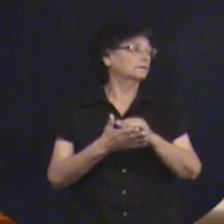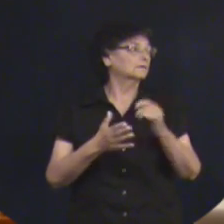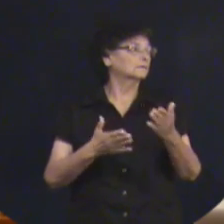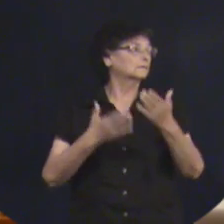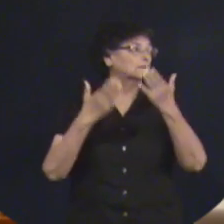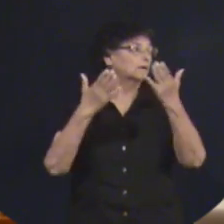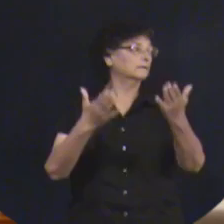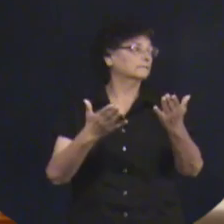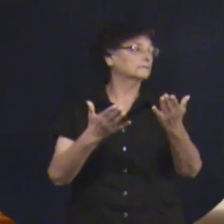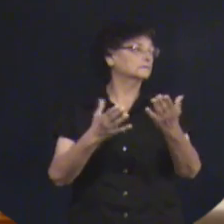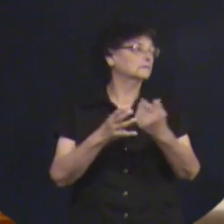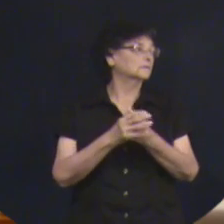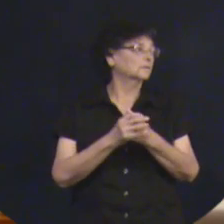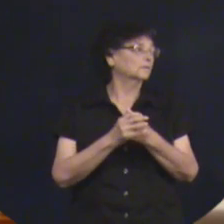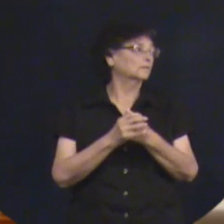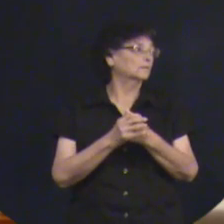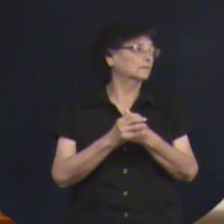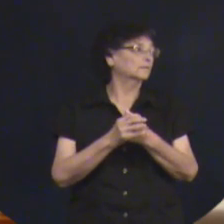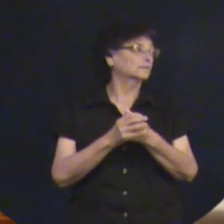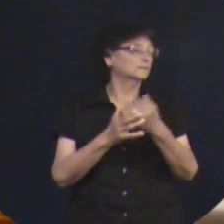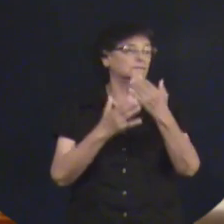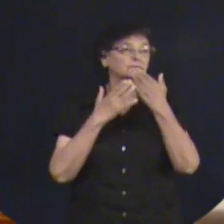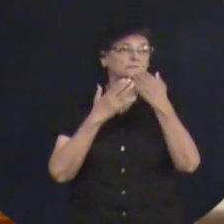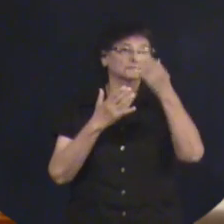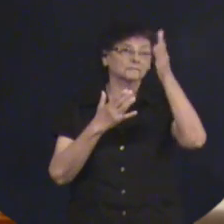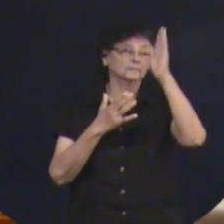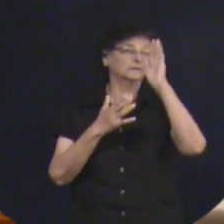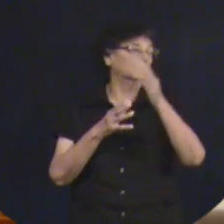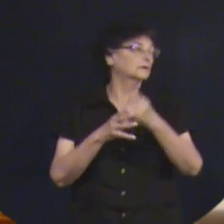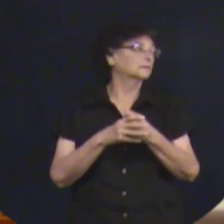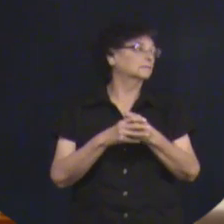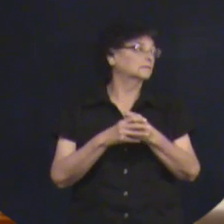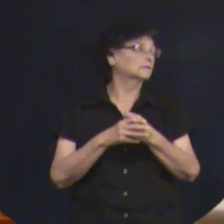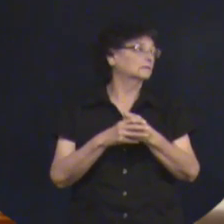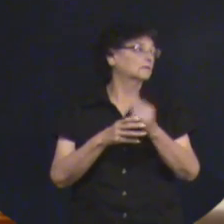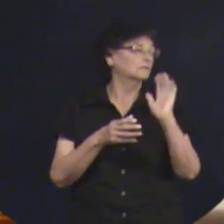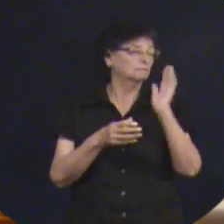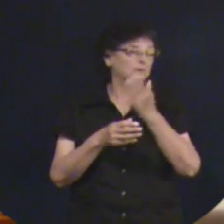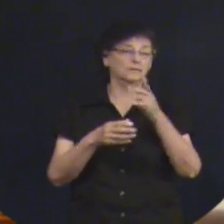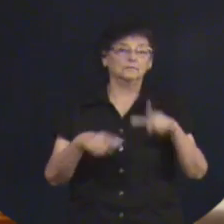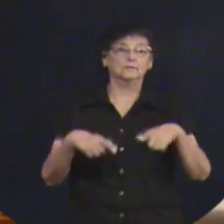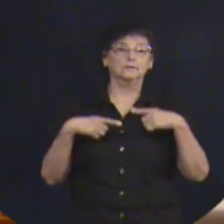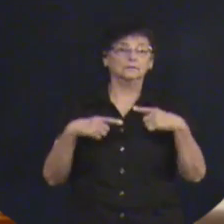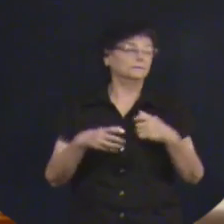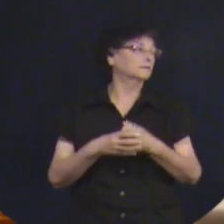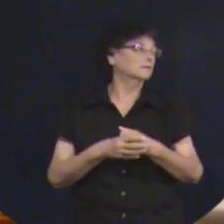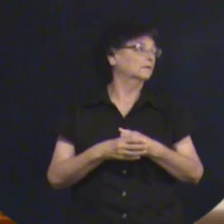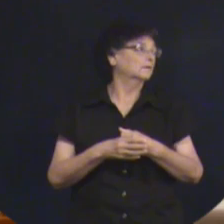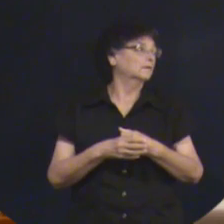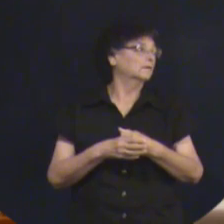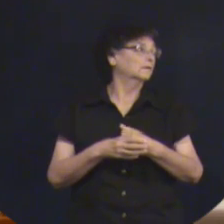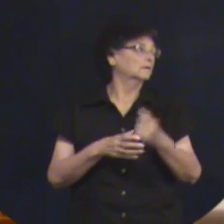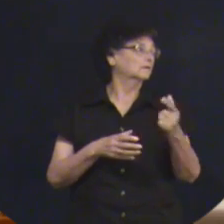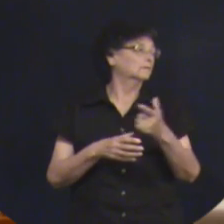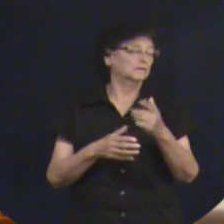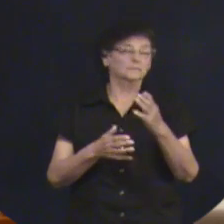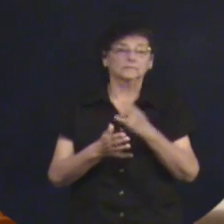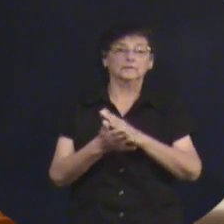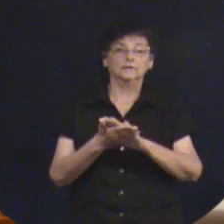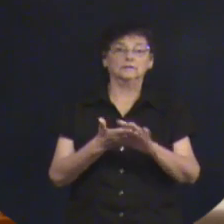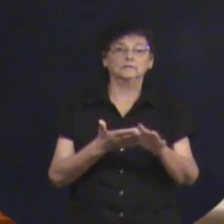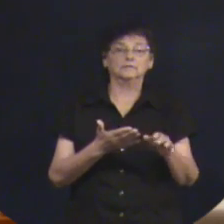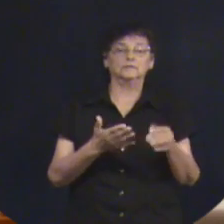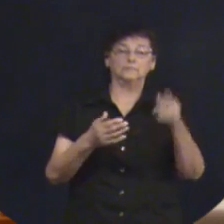ofrecer un sacrificio agradable a Dios para nuestro bien y de todos mis hermanos.